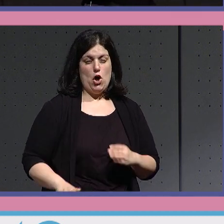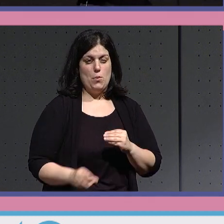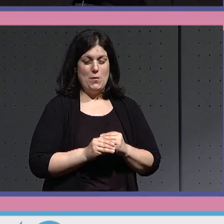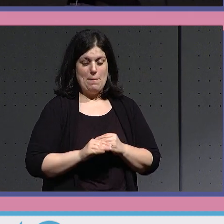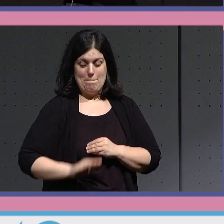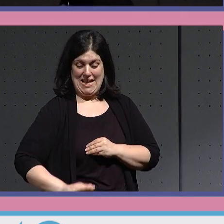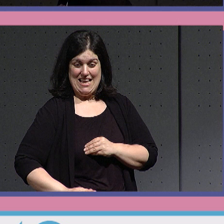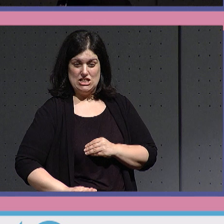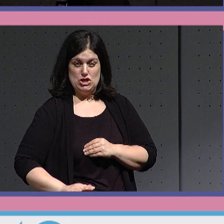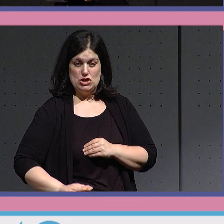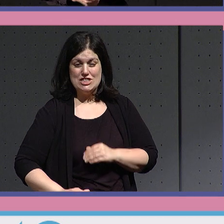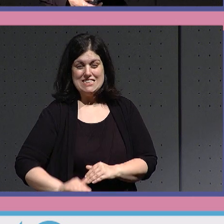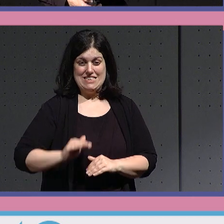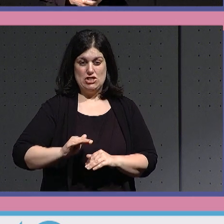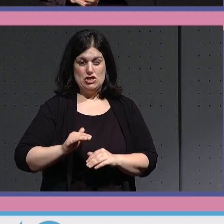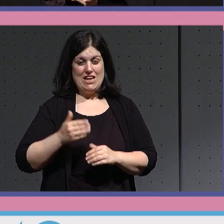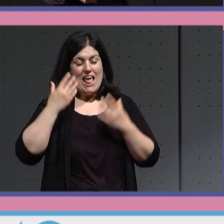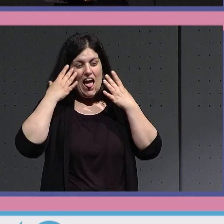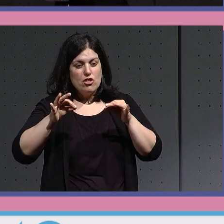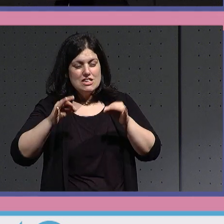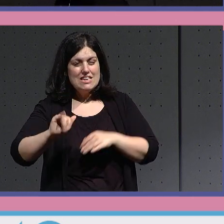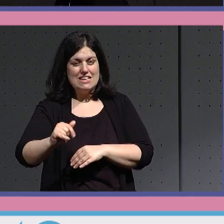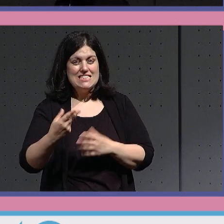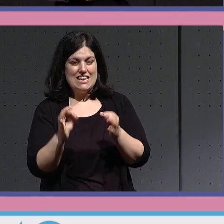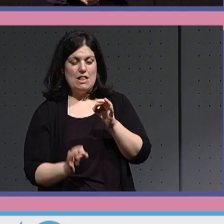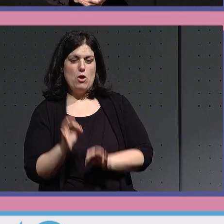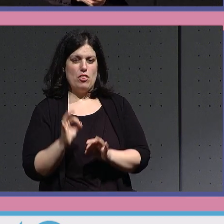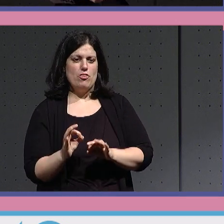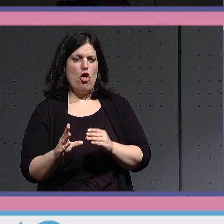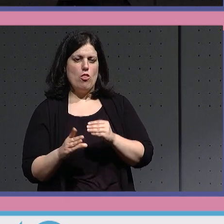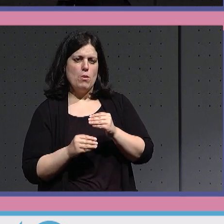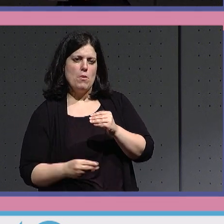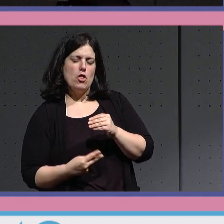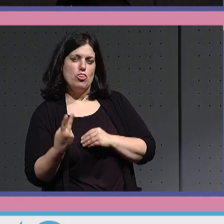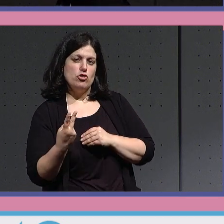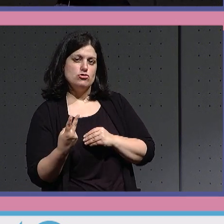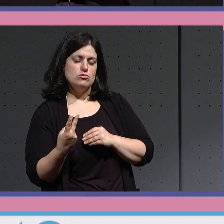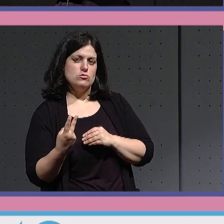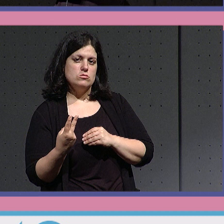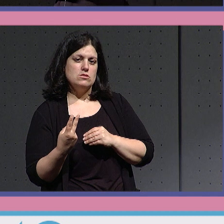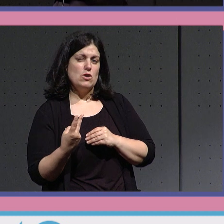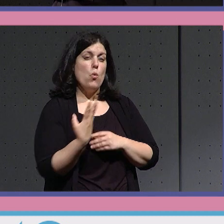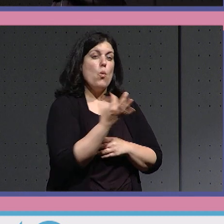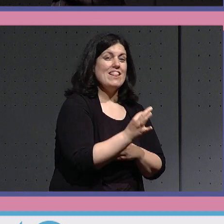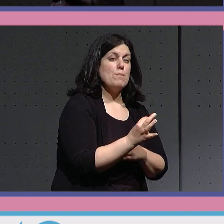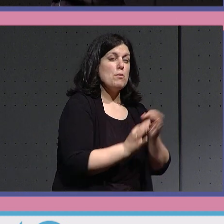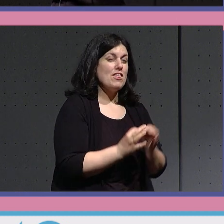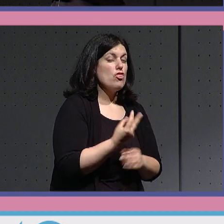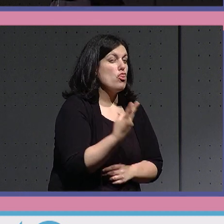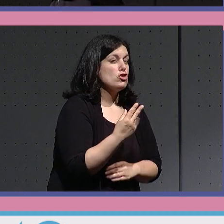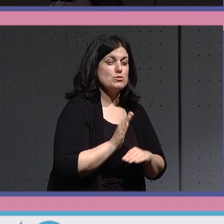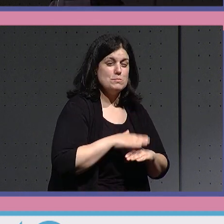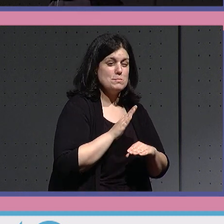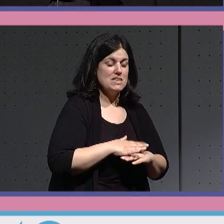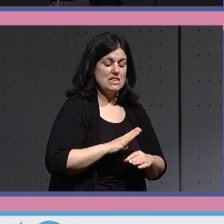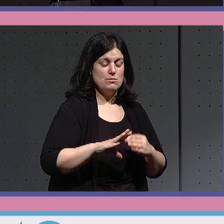niños y en adolescentes. Pero es que en más del 40% aparecen por lo menos dos. Esto es bastante relevante y